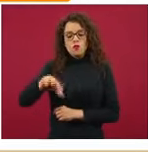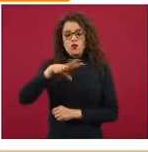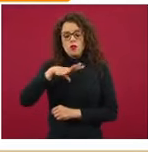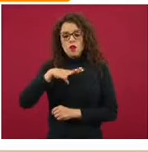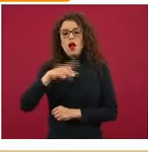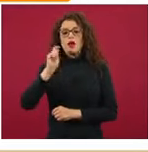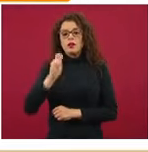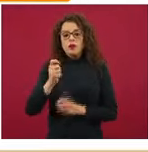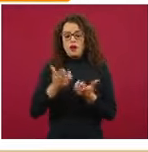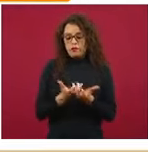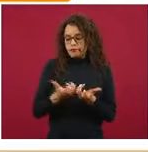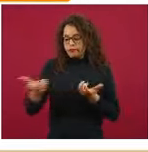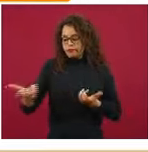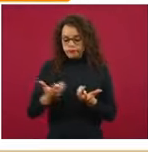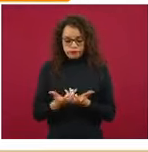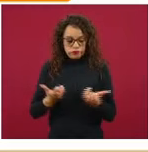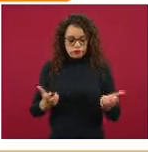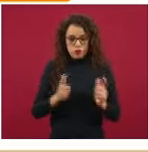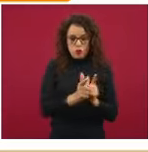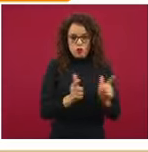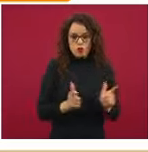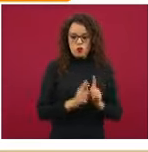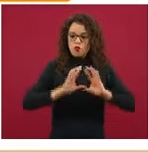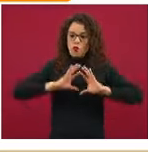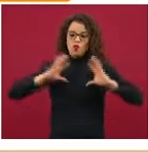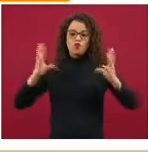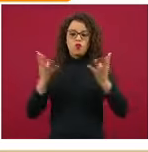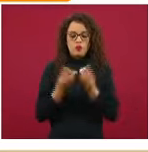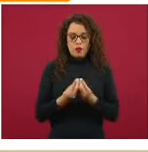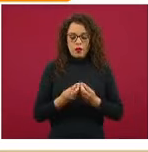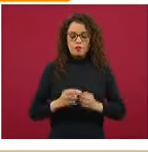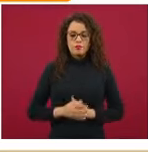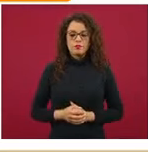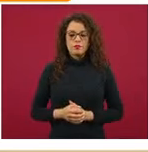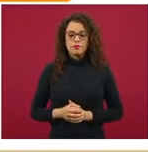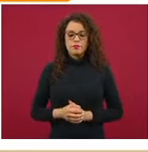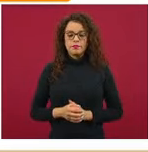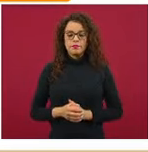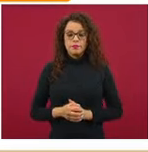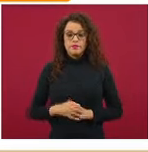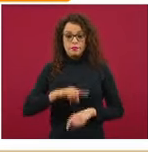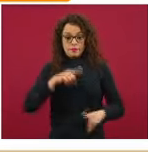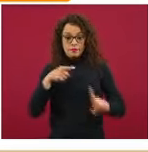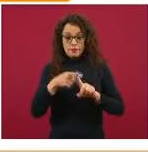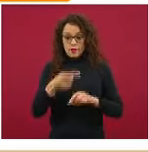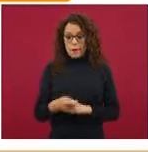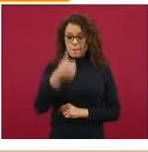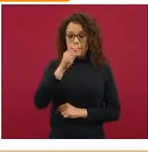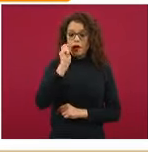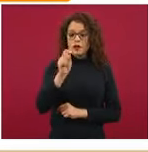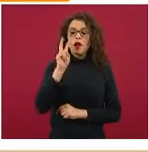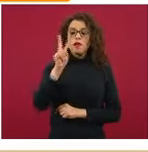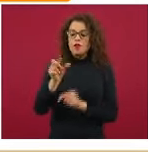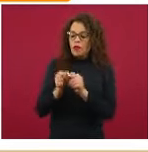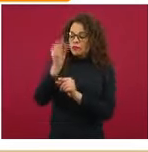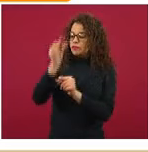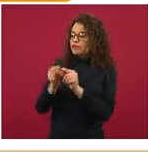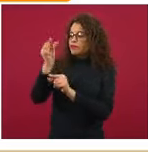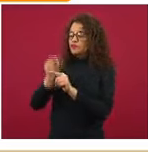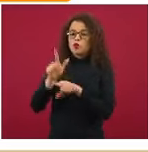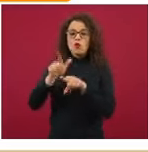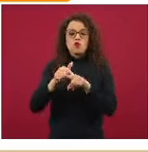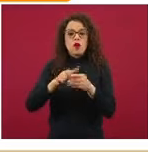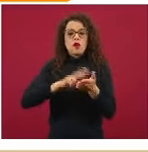grupos que en su momento se forman de este gran total. El primero de ellos lo vemos en las barras de color verde, son todos aquellos